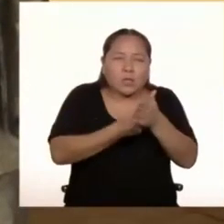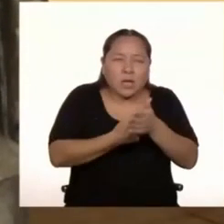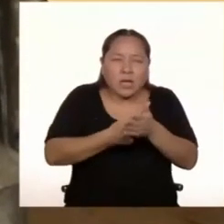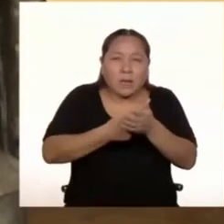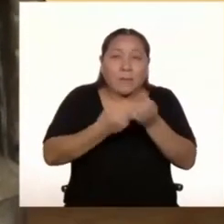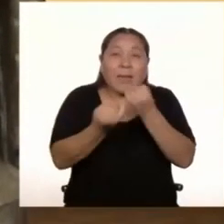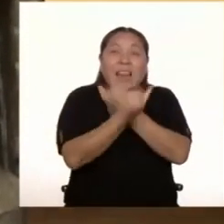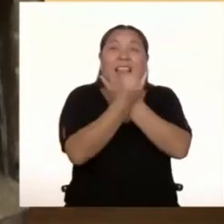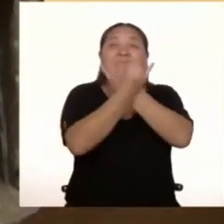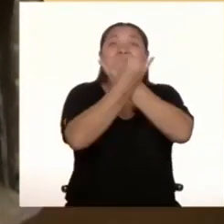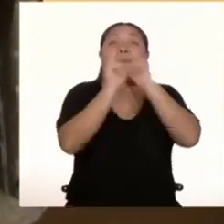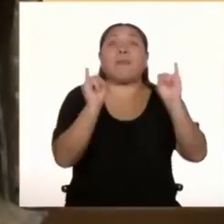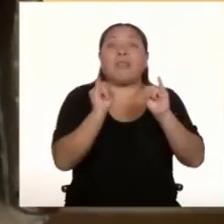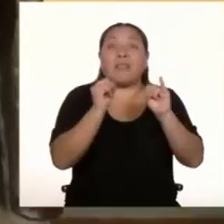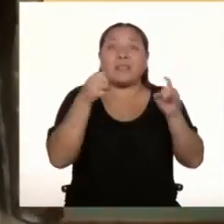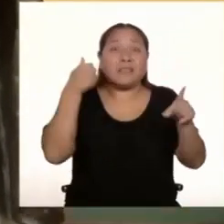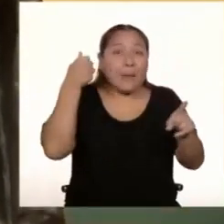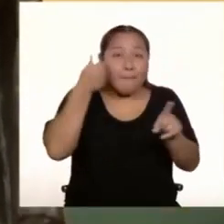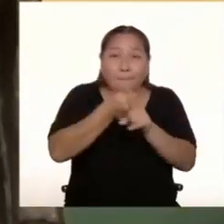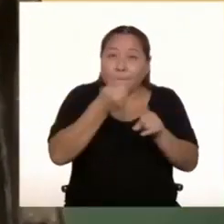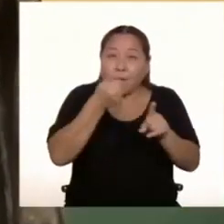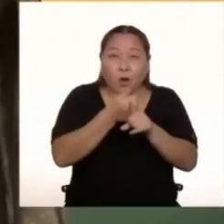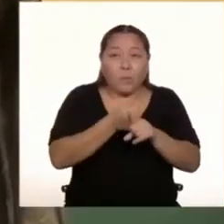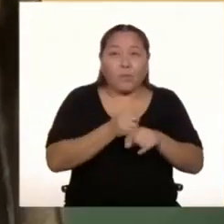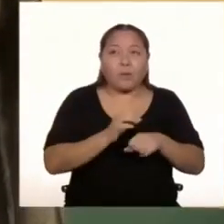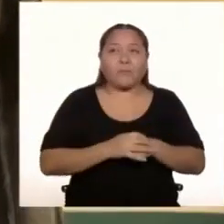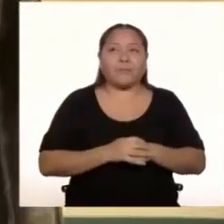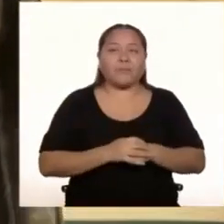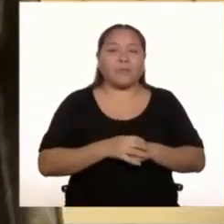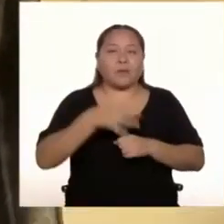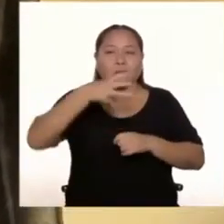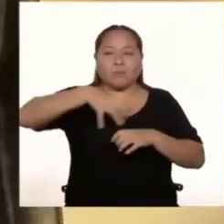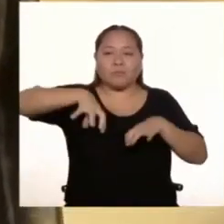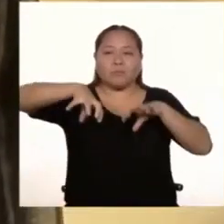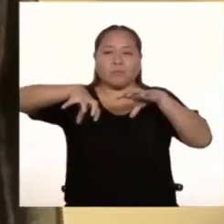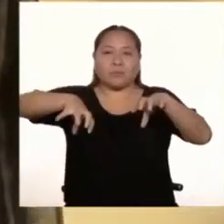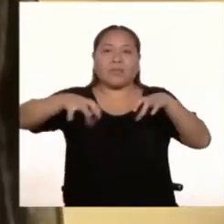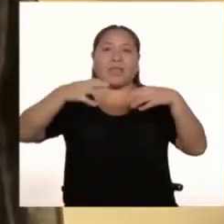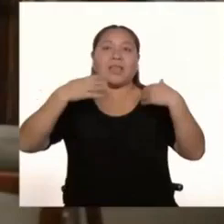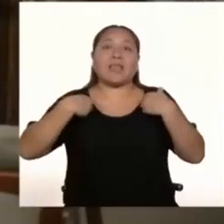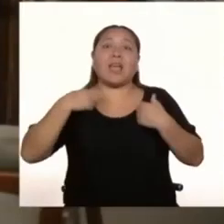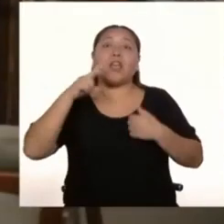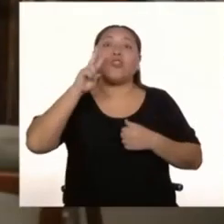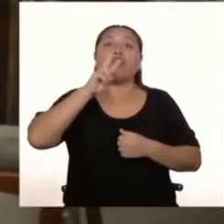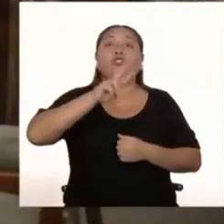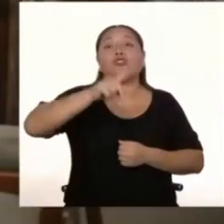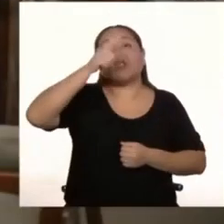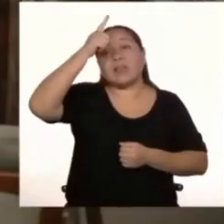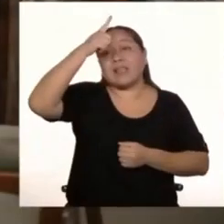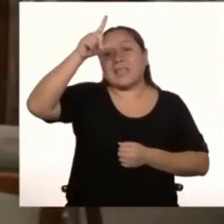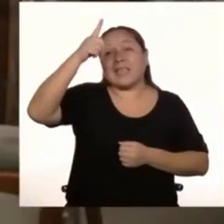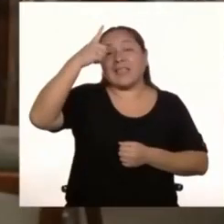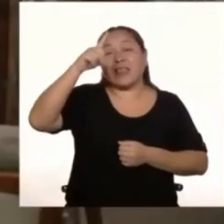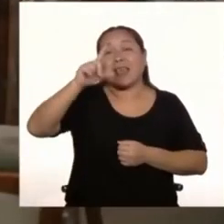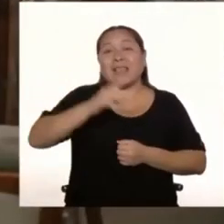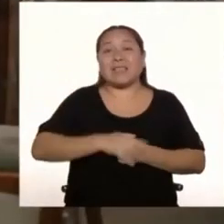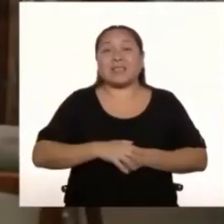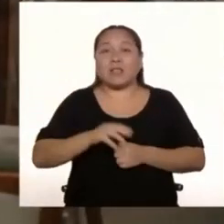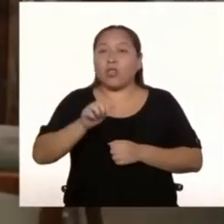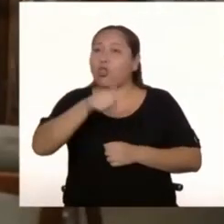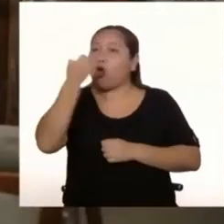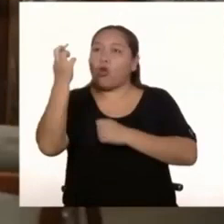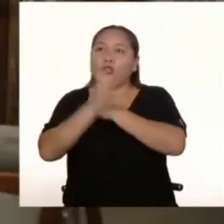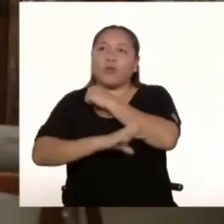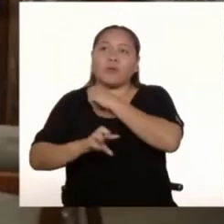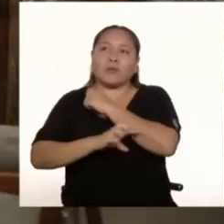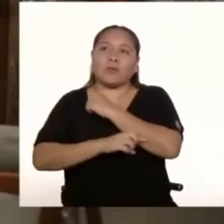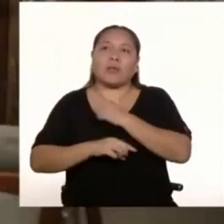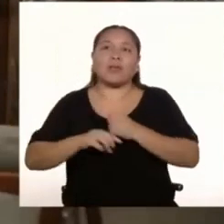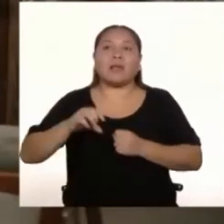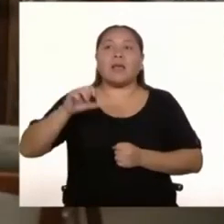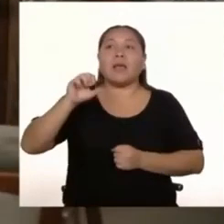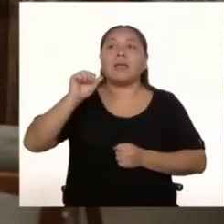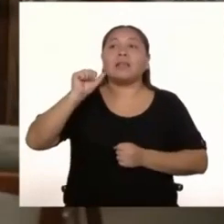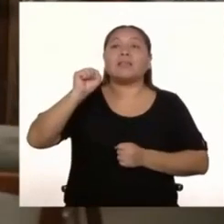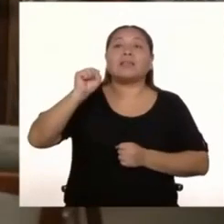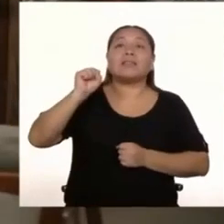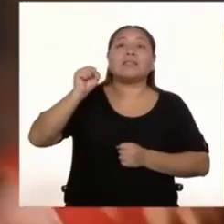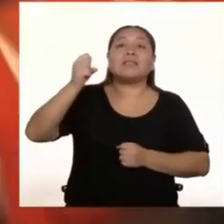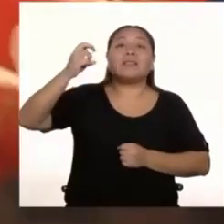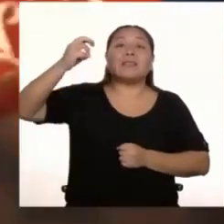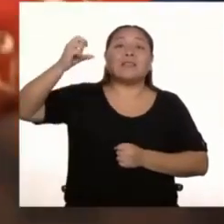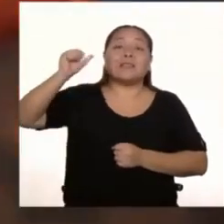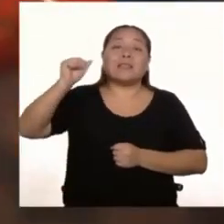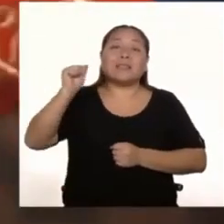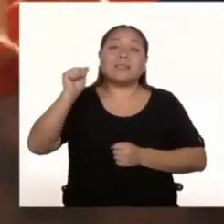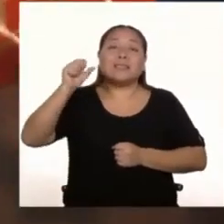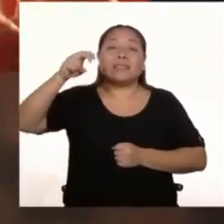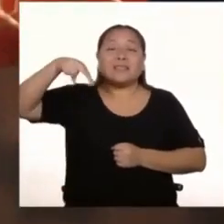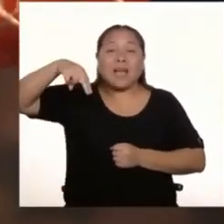La independencia sudamericana tuvo dos grandes líderes extranjeros, José de San Martín y Simón Bolívar, quienes llegaron